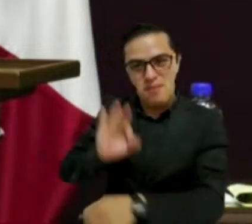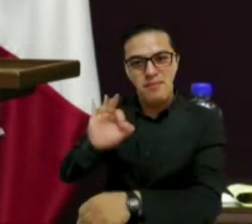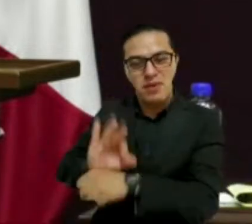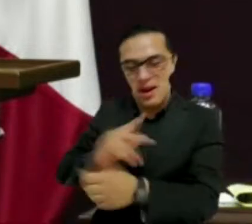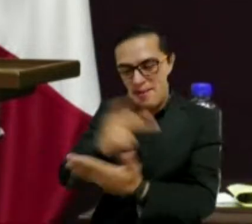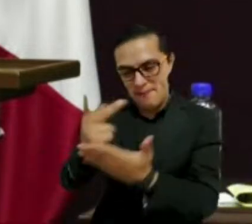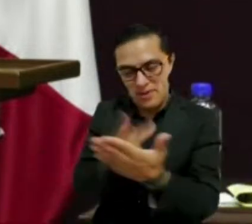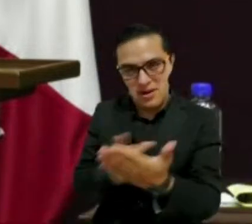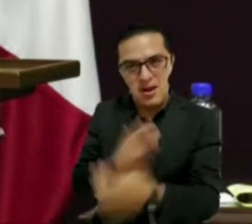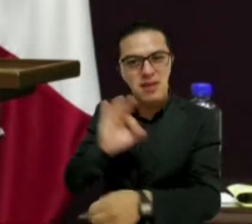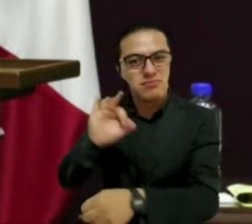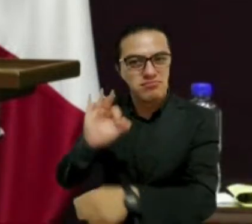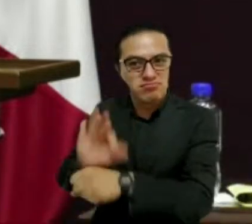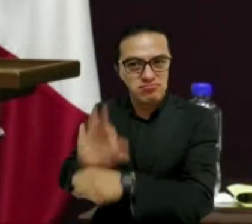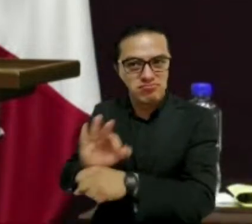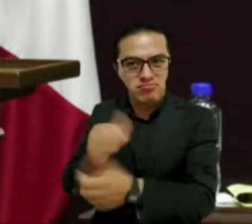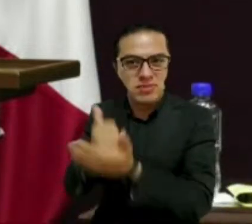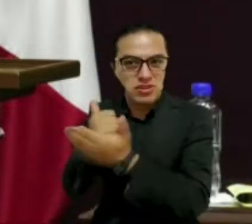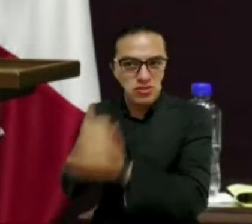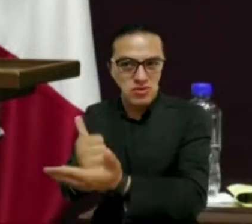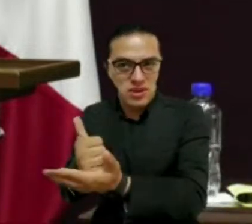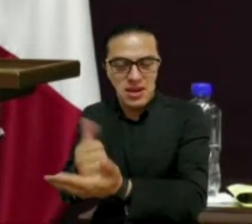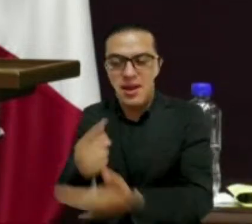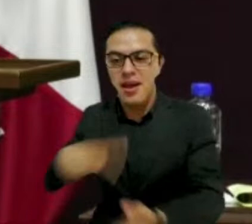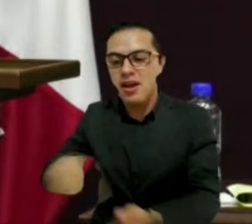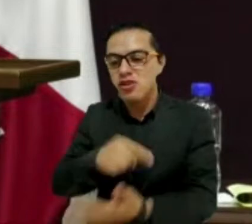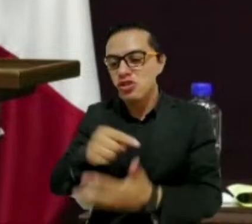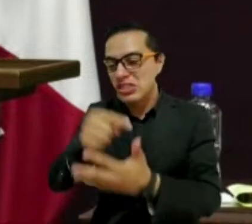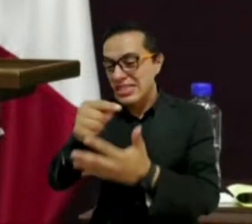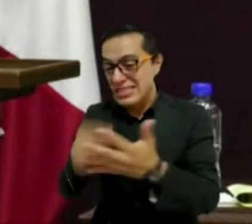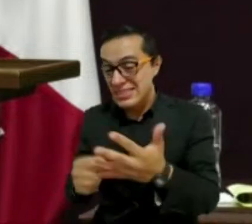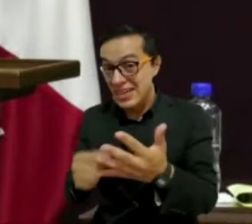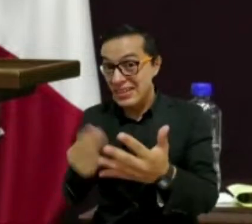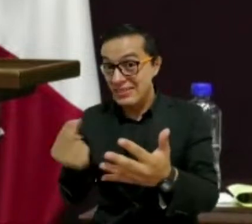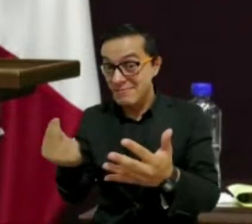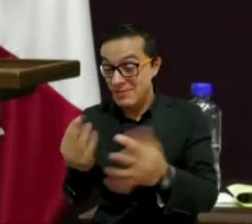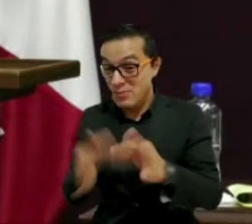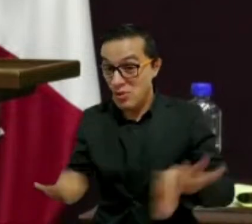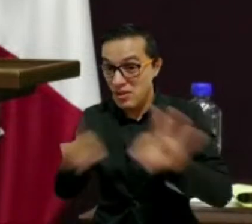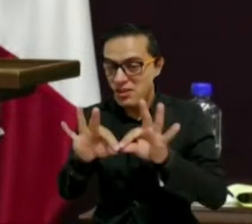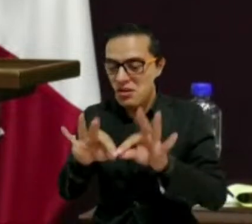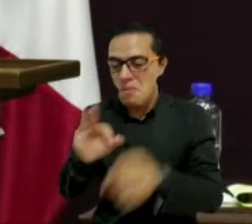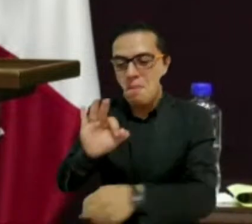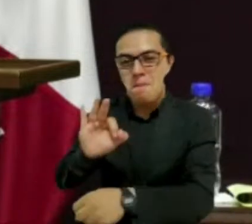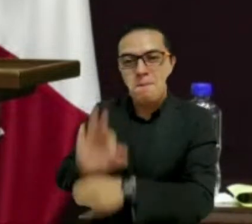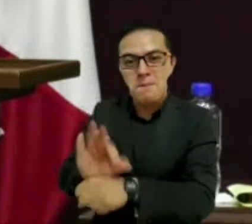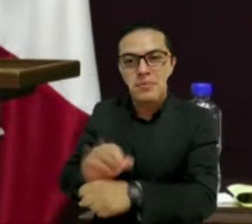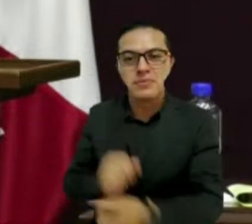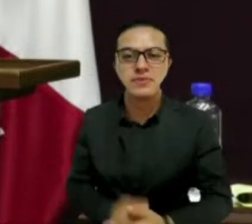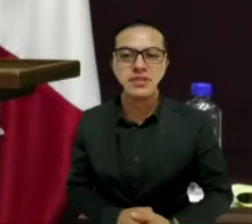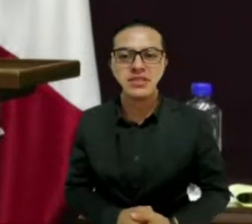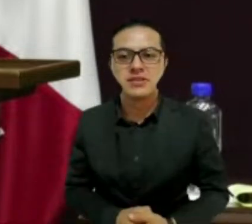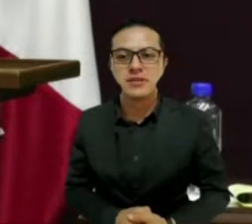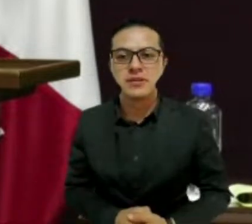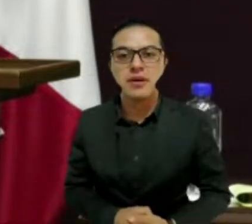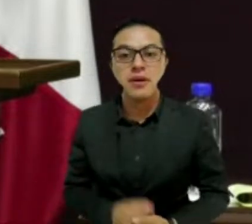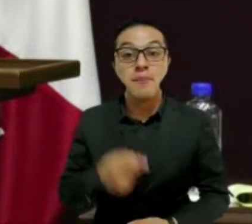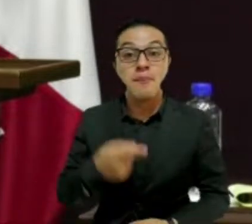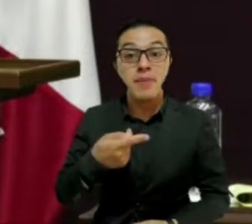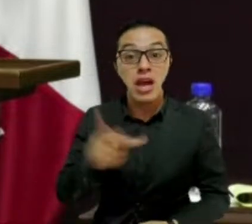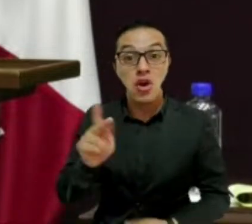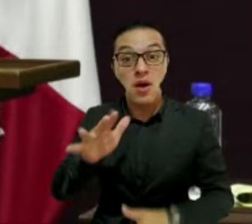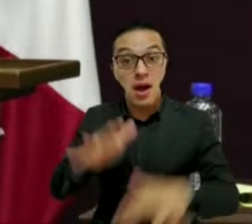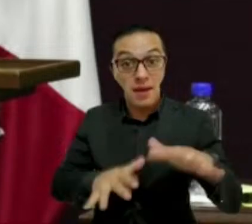sus necesidades básicas. Sin embargo, se les exige pagar una reparación del daño, pueden tener dificultades para acceder a estos programas debido